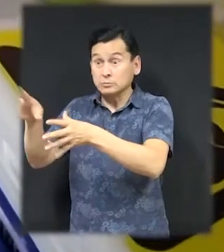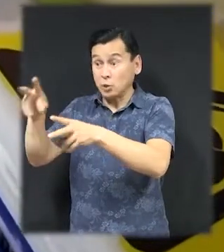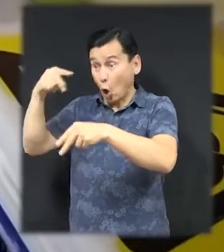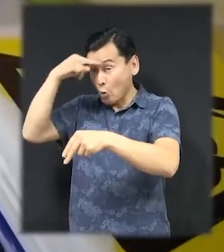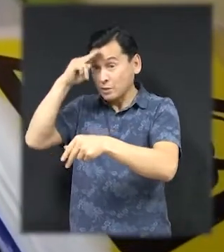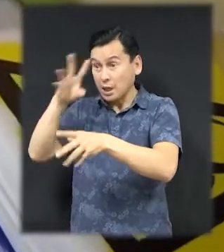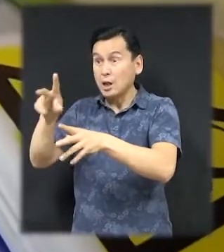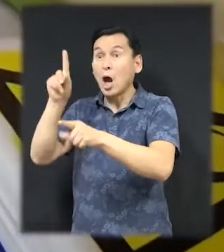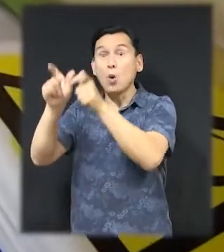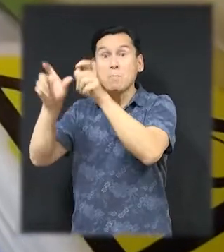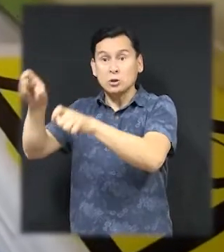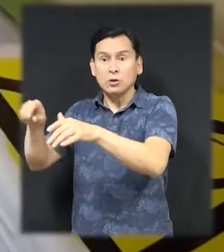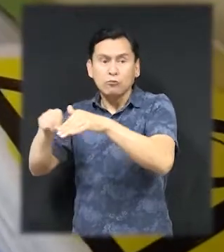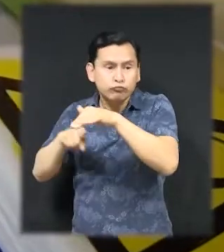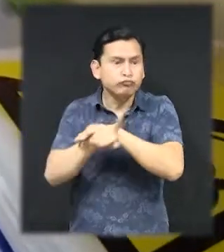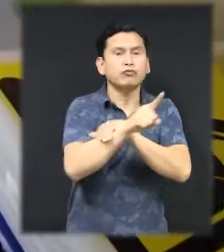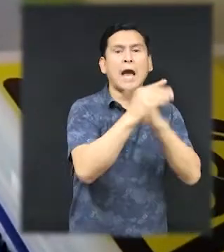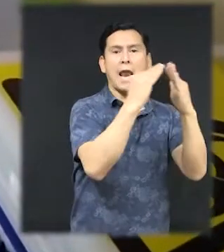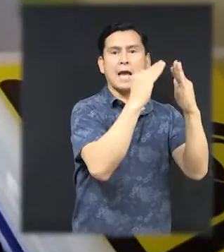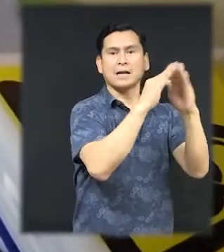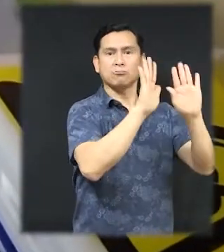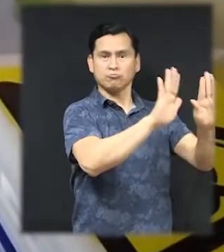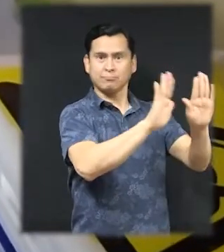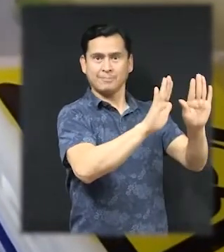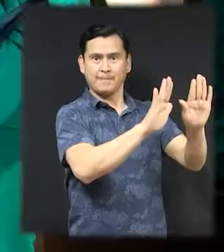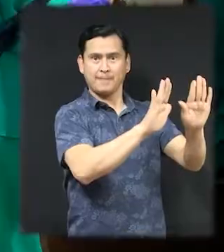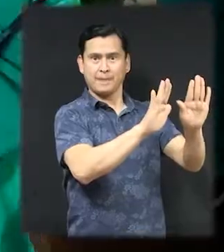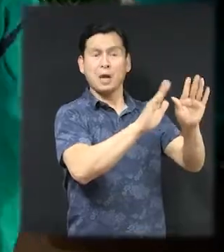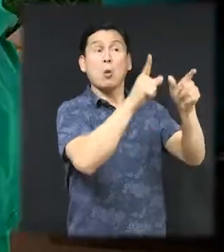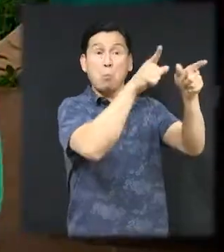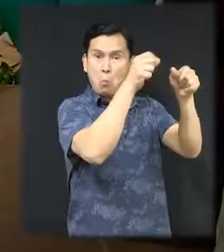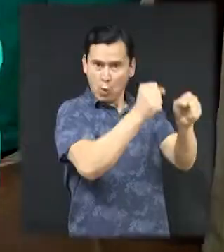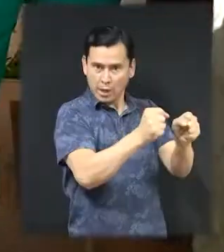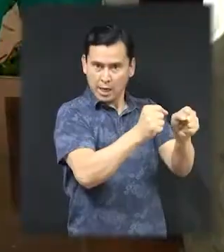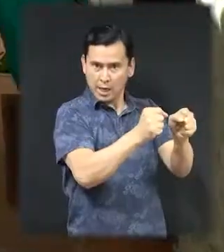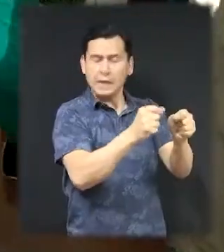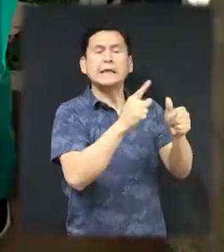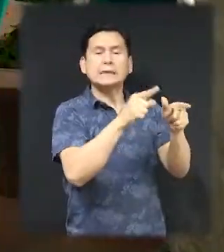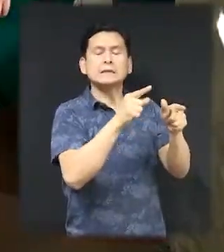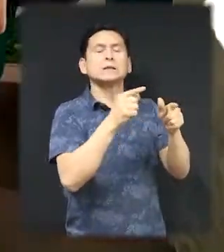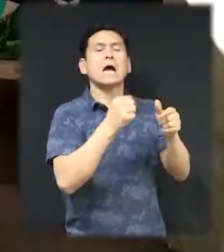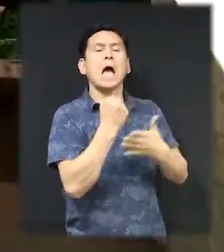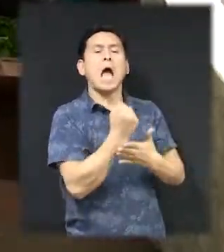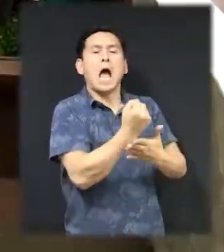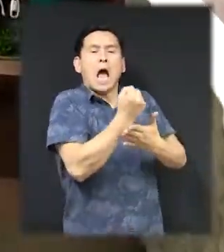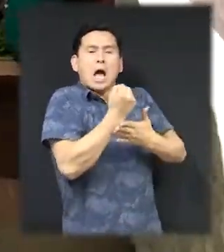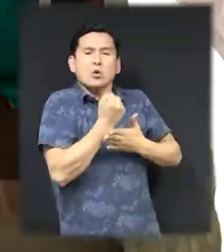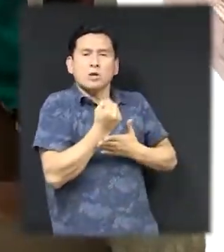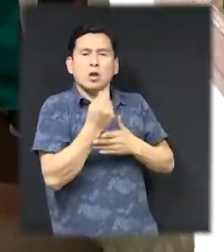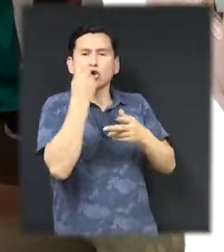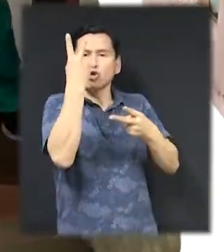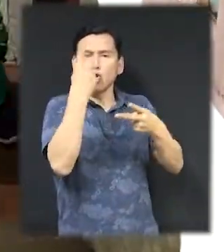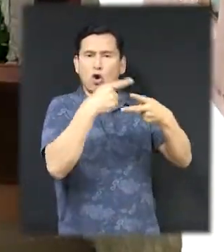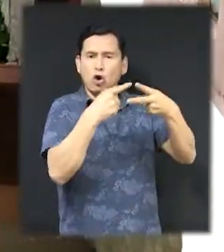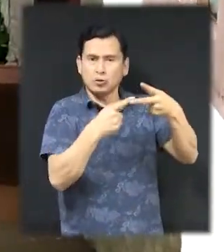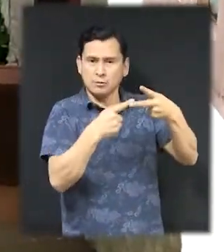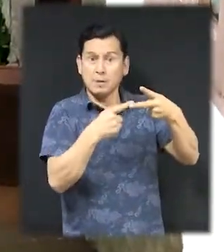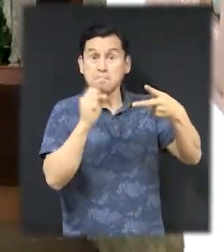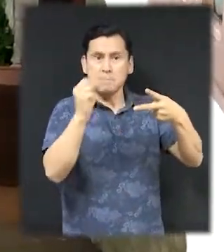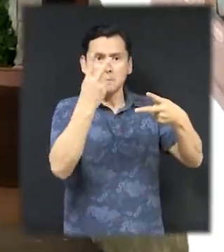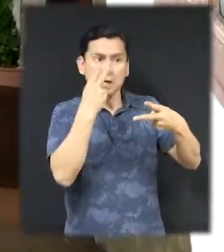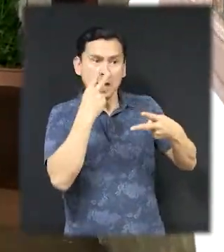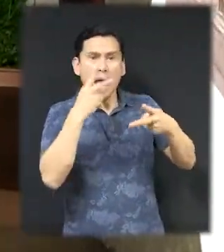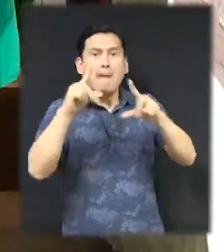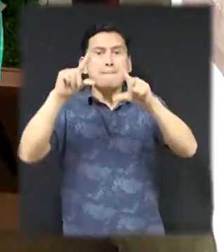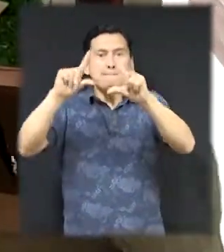sus domicilios de manera prematura cuando es posible clínicamente, y eso nos ayuda en dos cosas: a liberar camas que son hoy